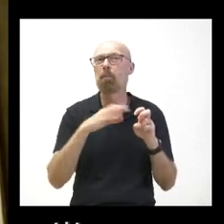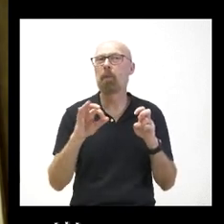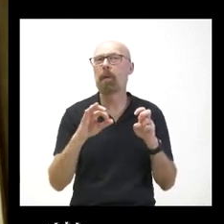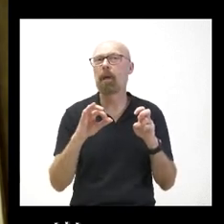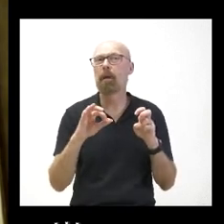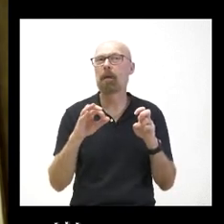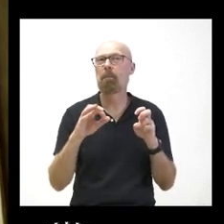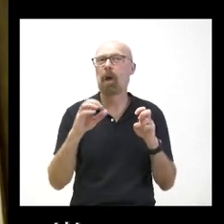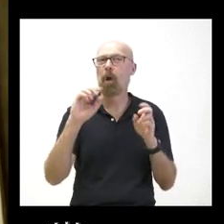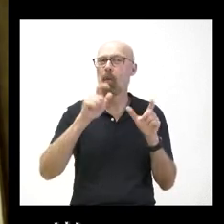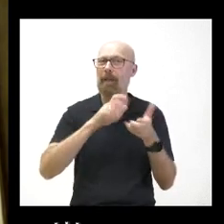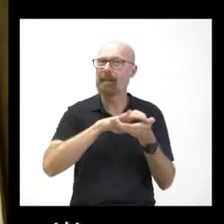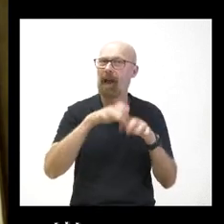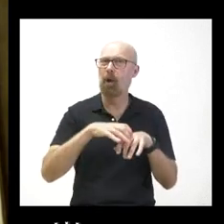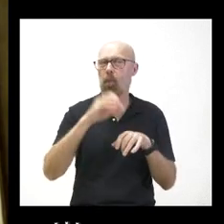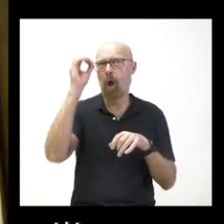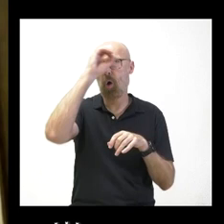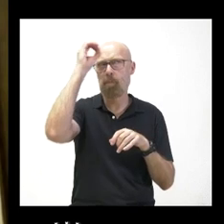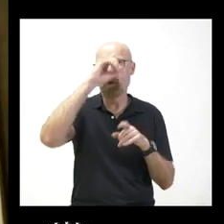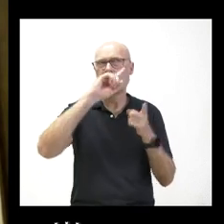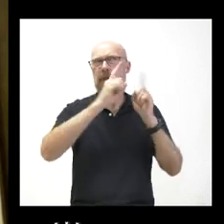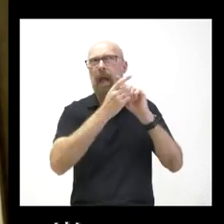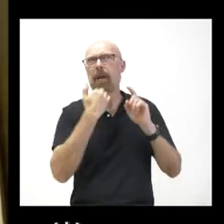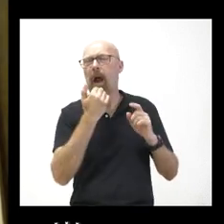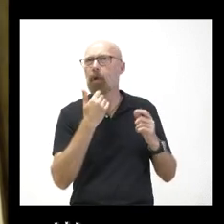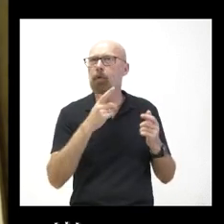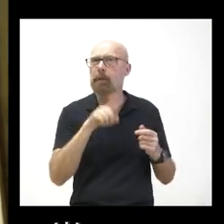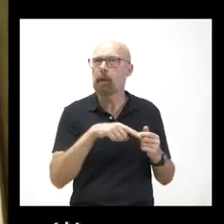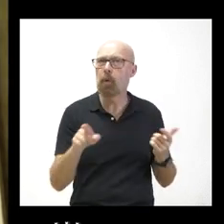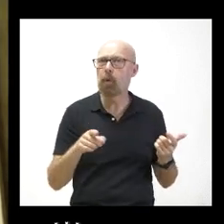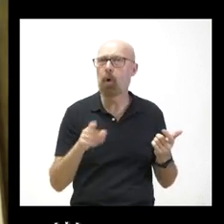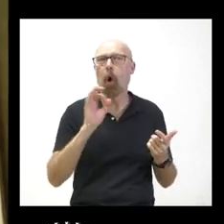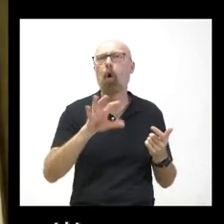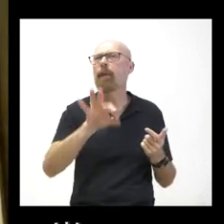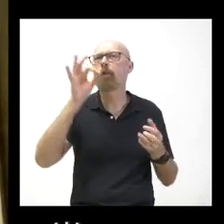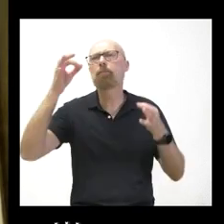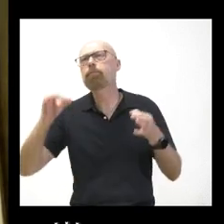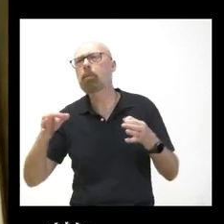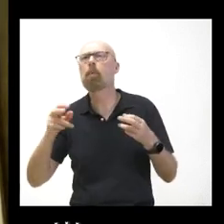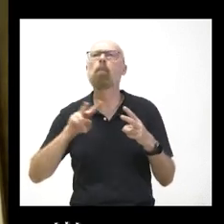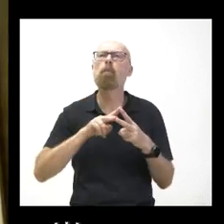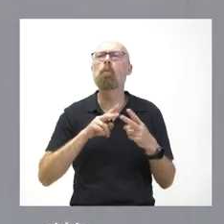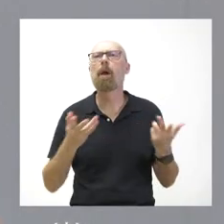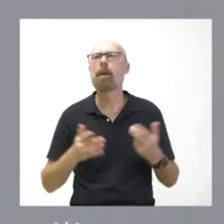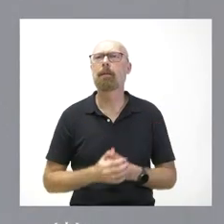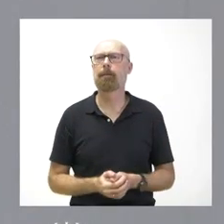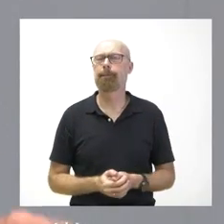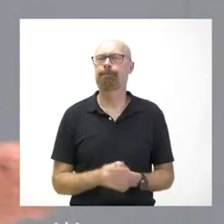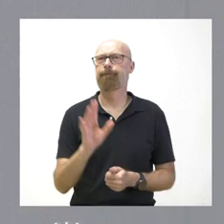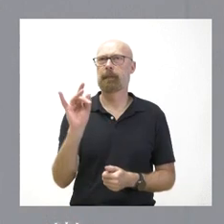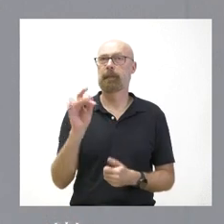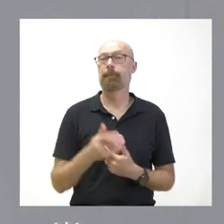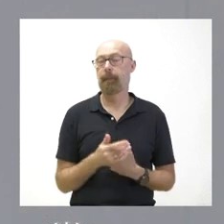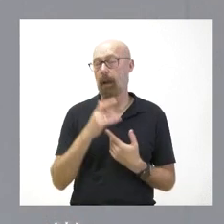replanteamiento de la junta de Castilla León o se trata de valorado si se trata de una decisión ya adoptada y cerrada gracias Sí muchas gracias